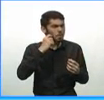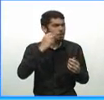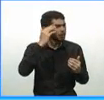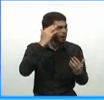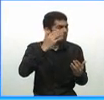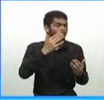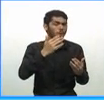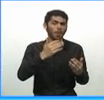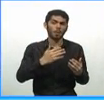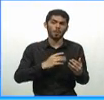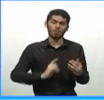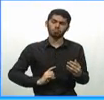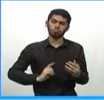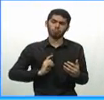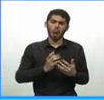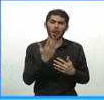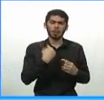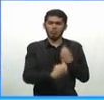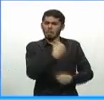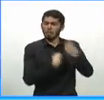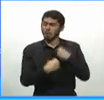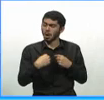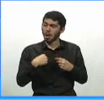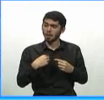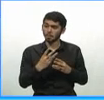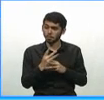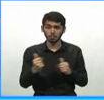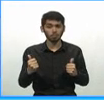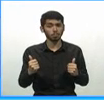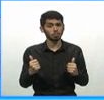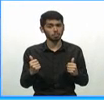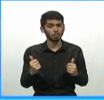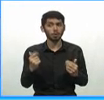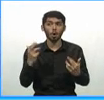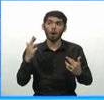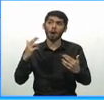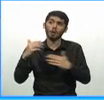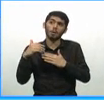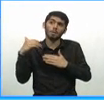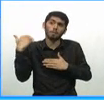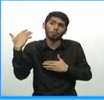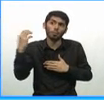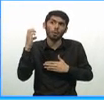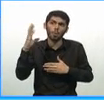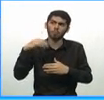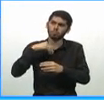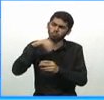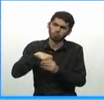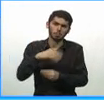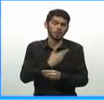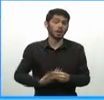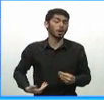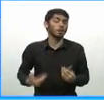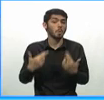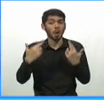día siento que puedo prepararme para ser presidente de mi club yo se lo voy a comunicar pero hoy en día yo disfruto